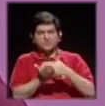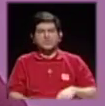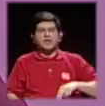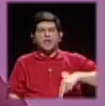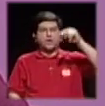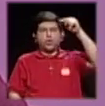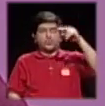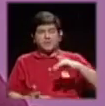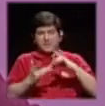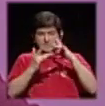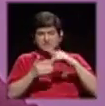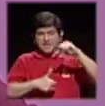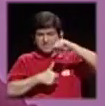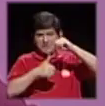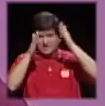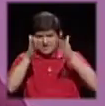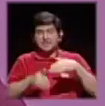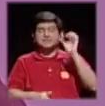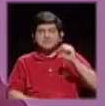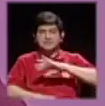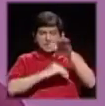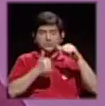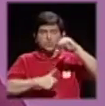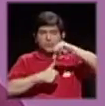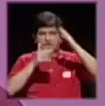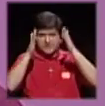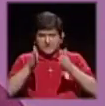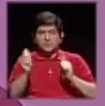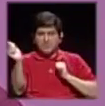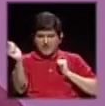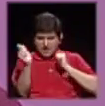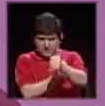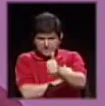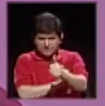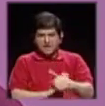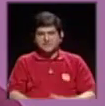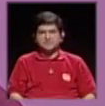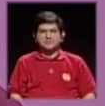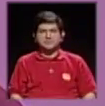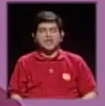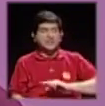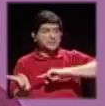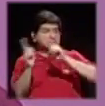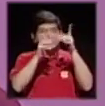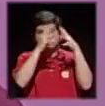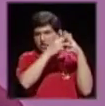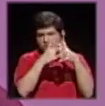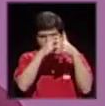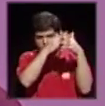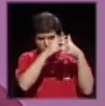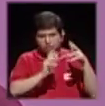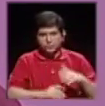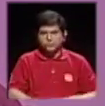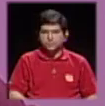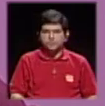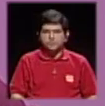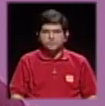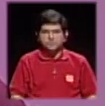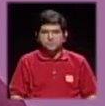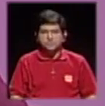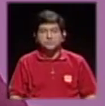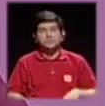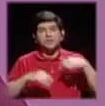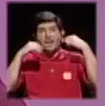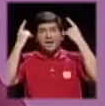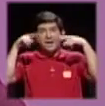todo centroamericanas. Sí, entonces todas las centroamericanas que pasan hacia Estados Unidos en el